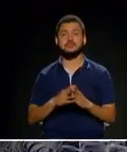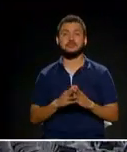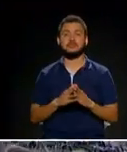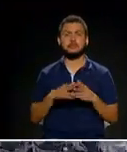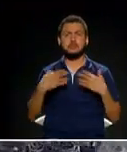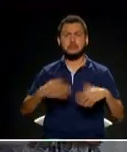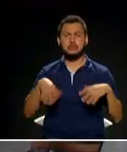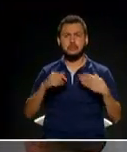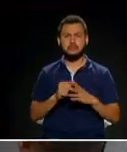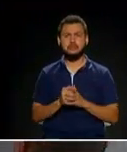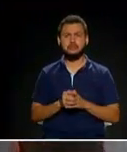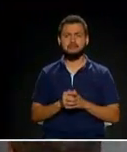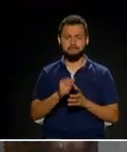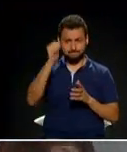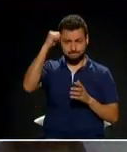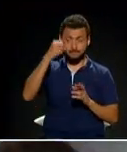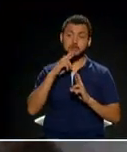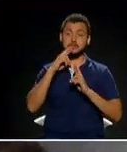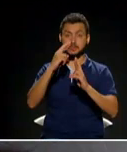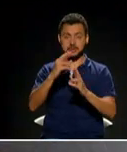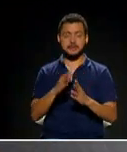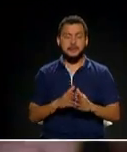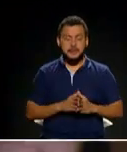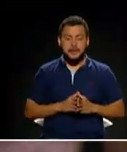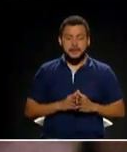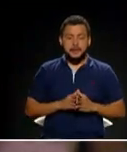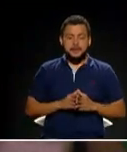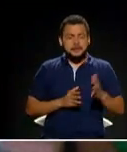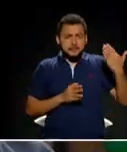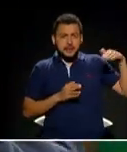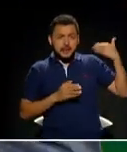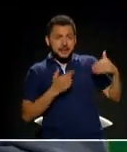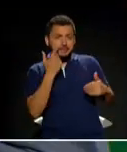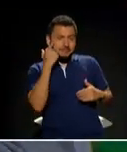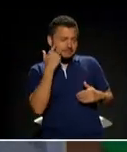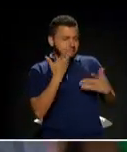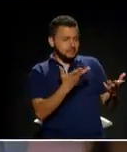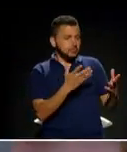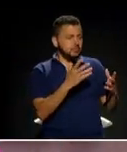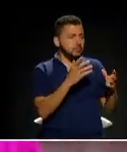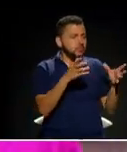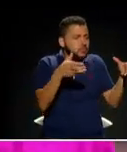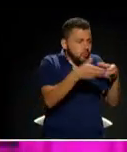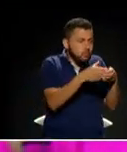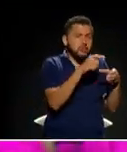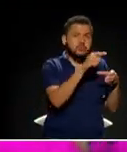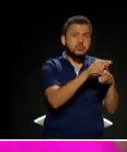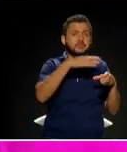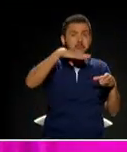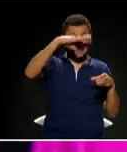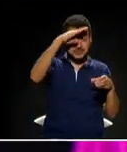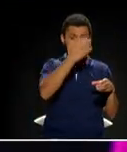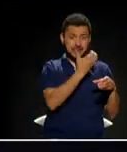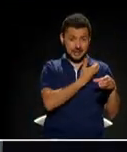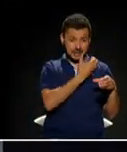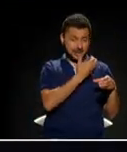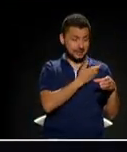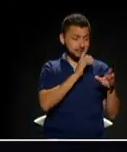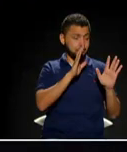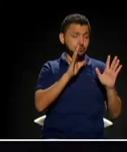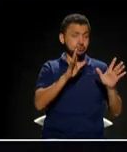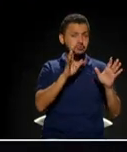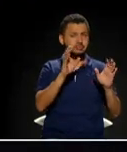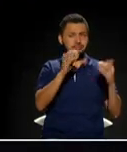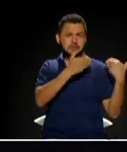curadurías le delegaron la responsabilidad que le competía al municipio a estas oficinas